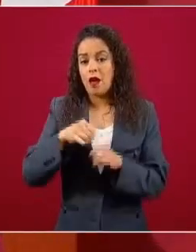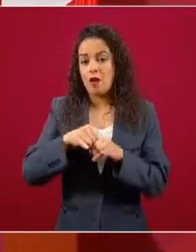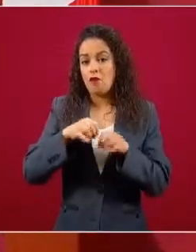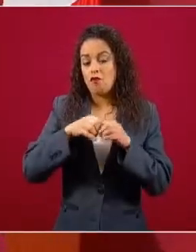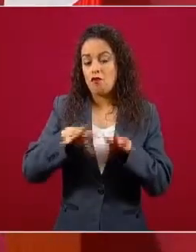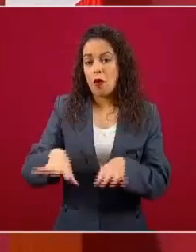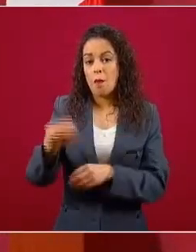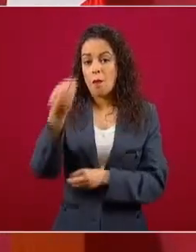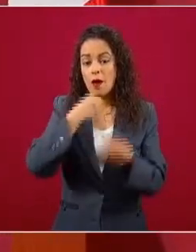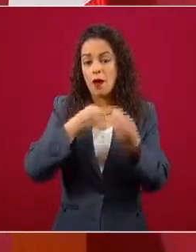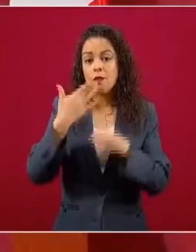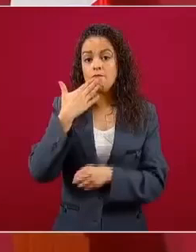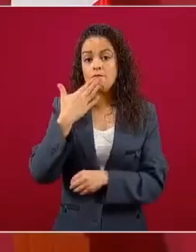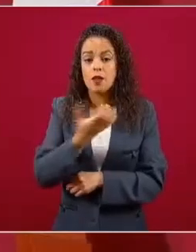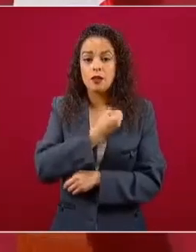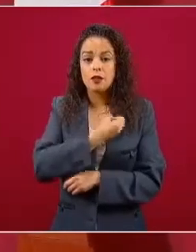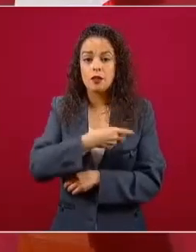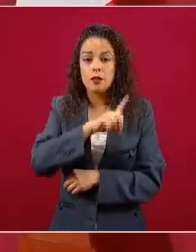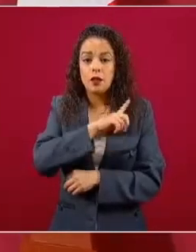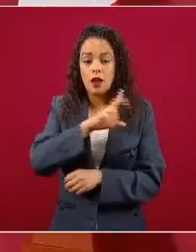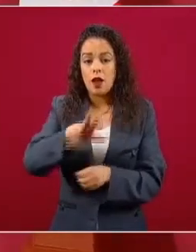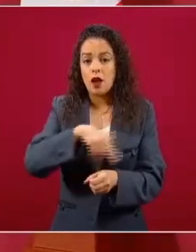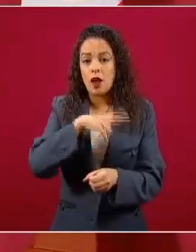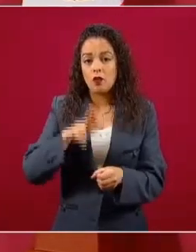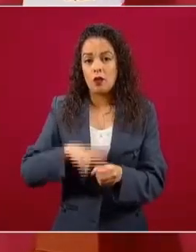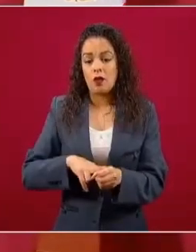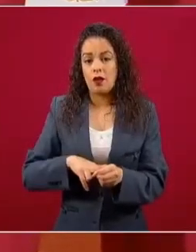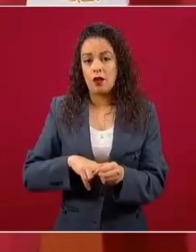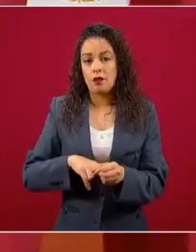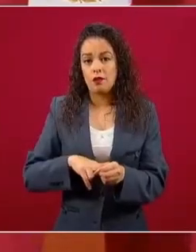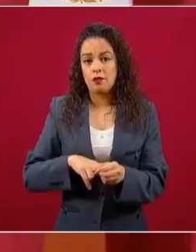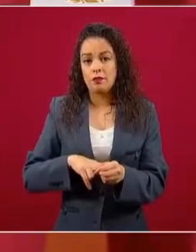del ejercicio, de todo lo que podemos hacer.